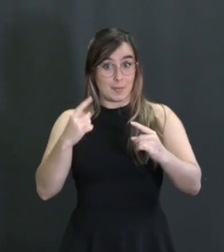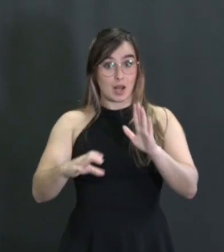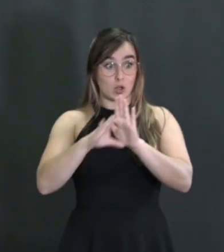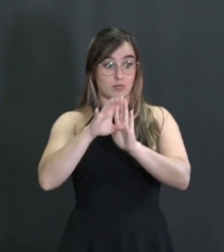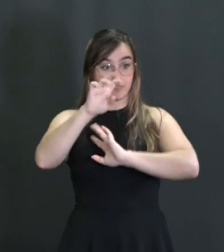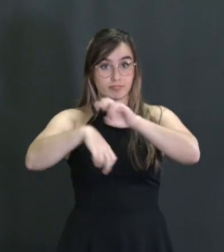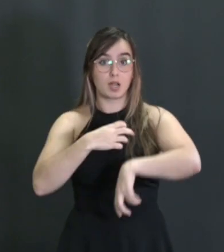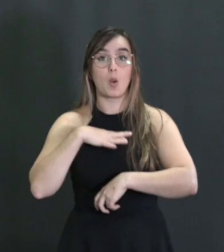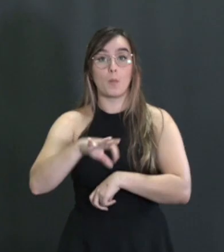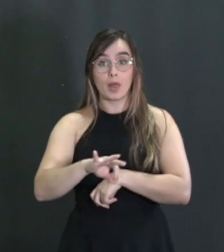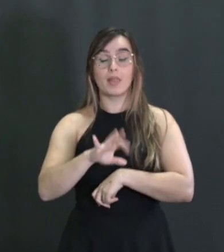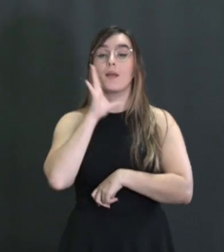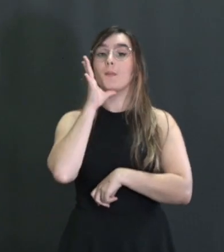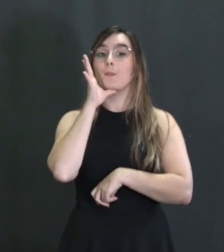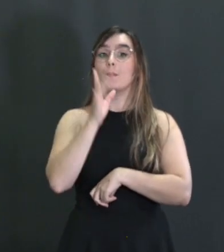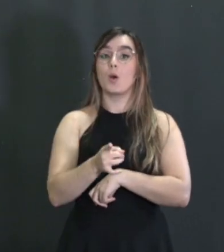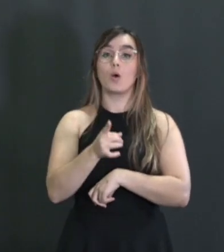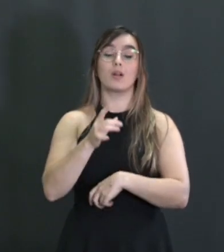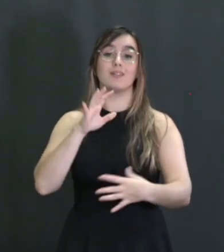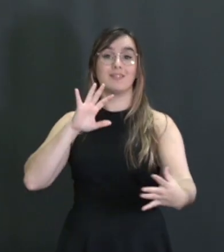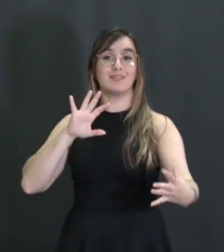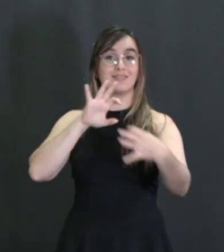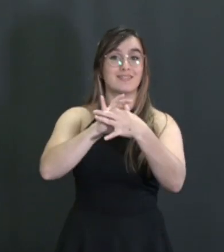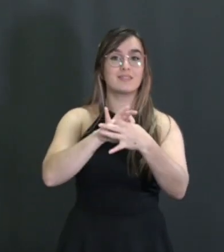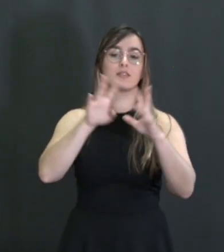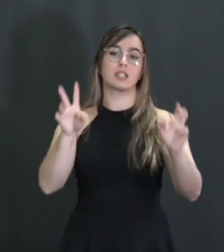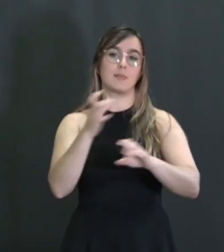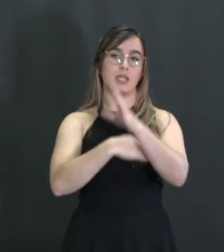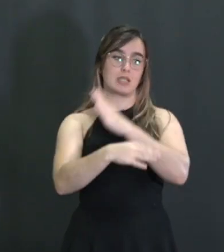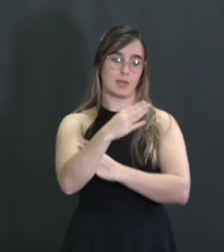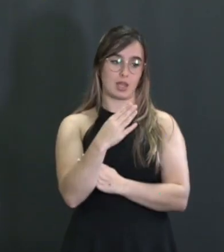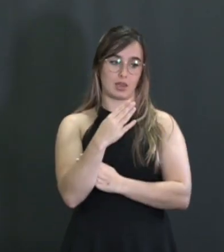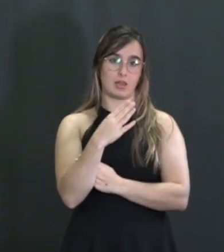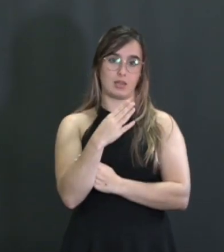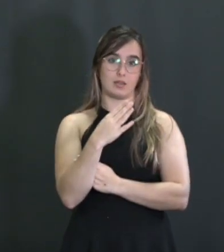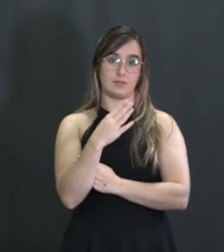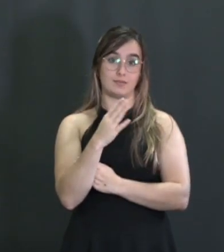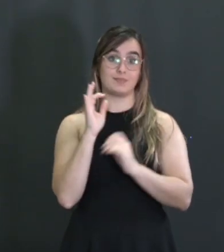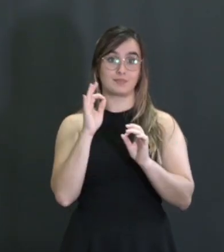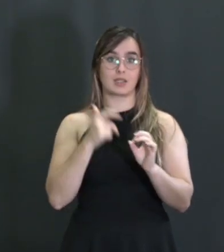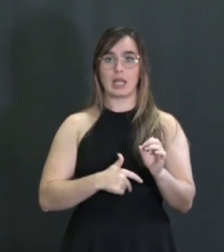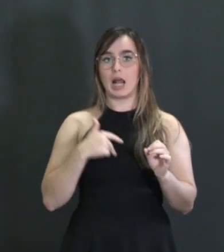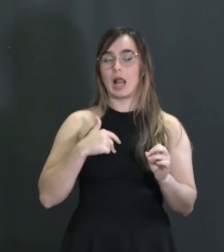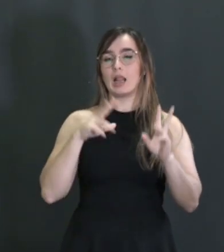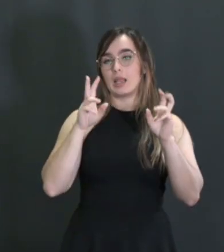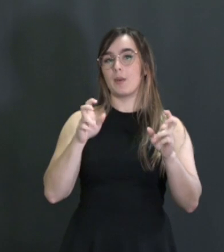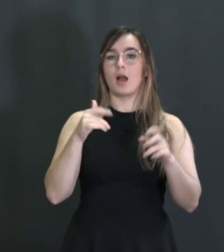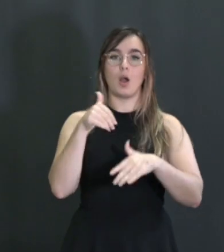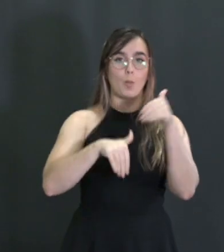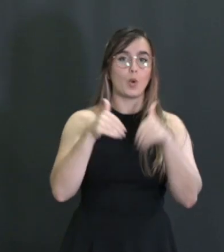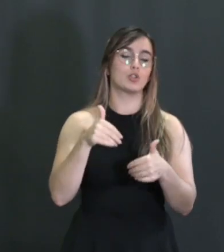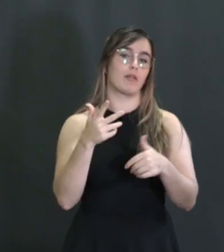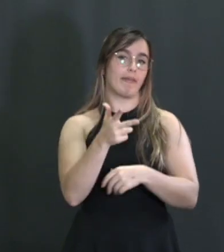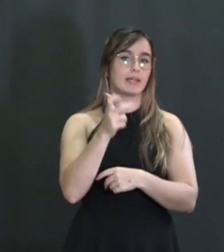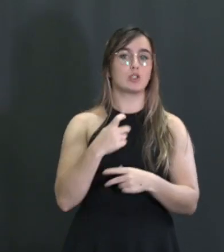se circunscribía al tema de la discapacidad. Y en general, temas como el derecho al voto, la